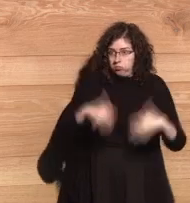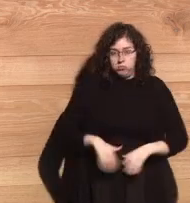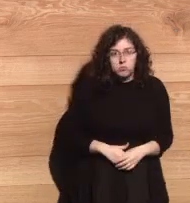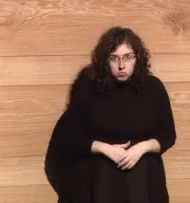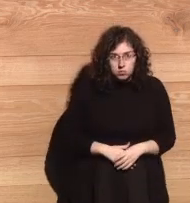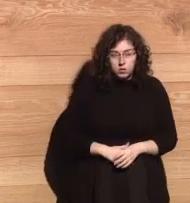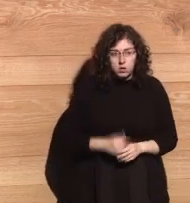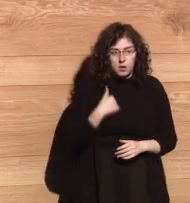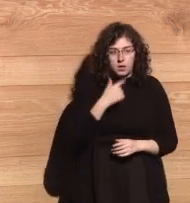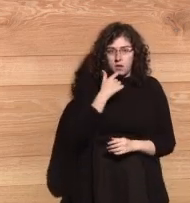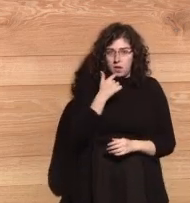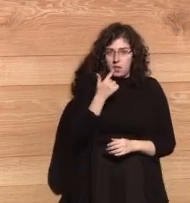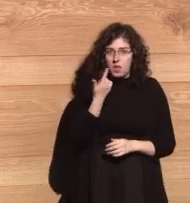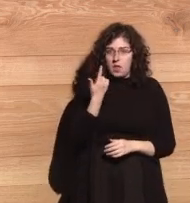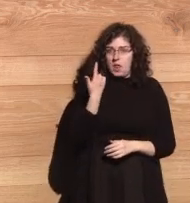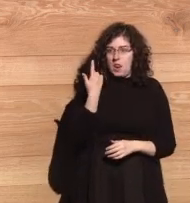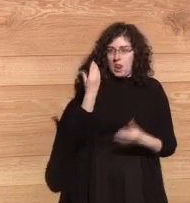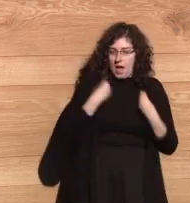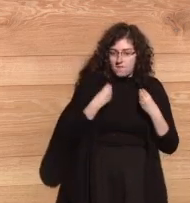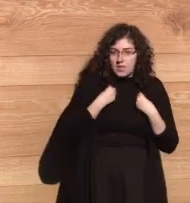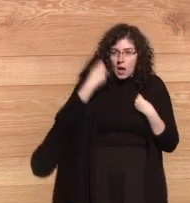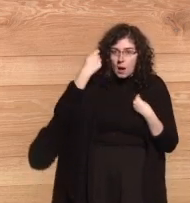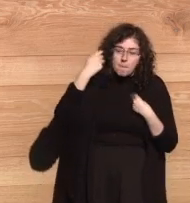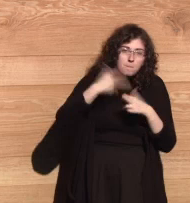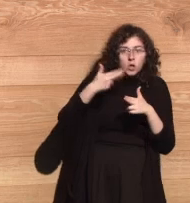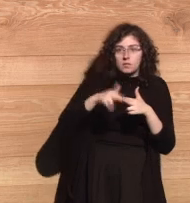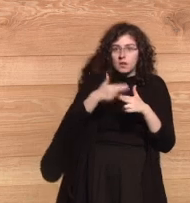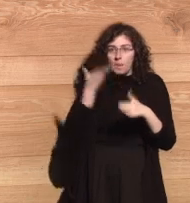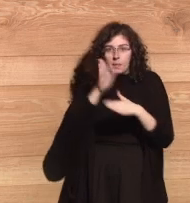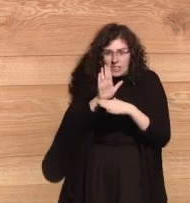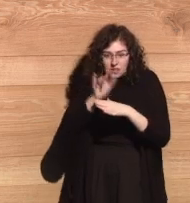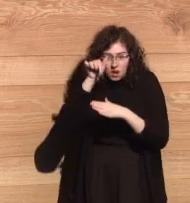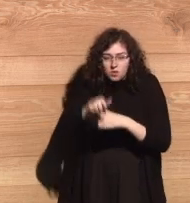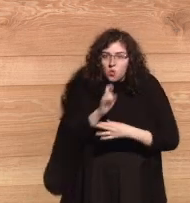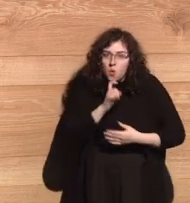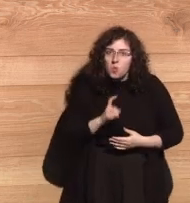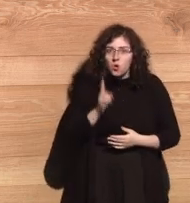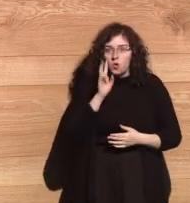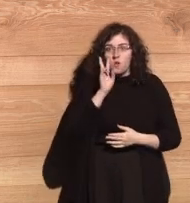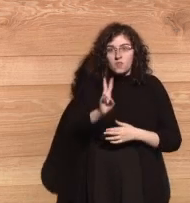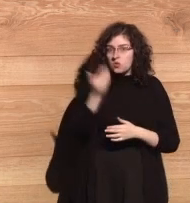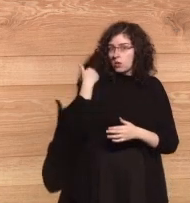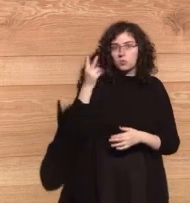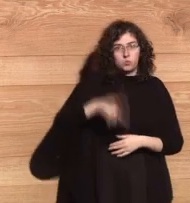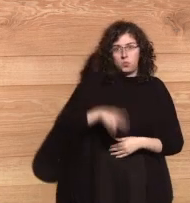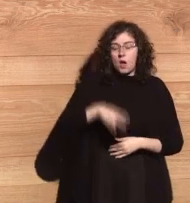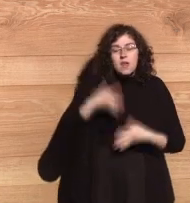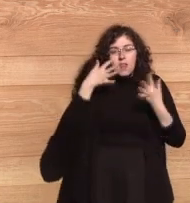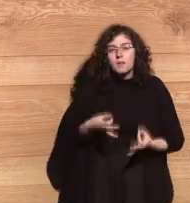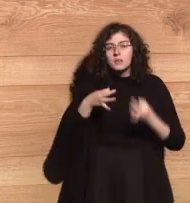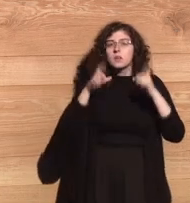puede presentar la vida política de esta forma? Yo esto no lo había visto nunca. Y eran realmente